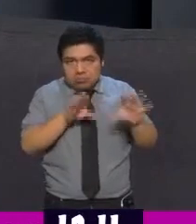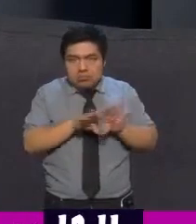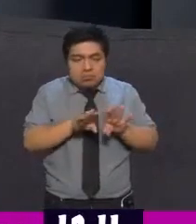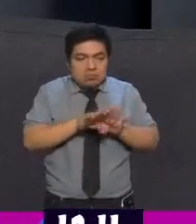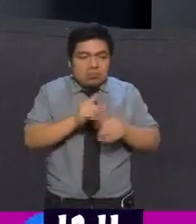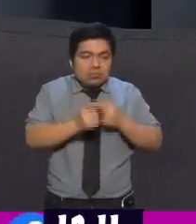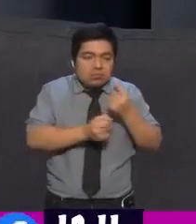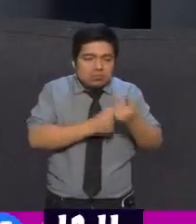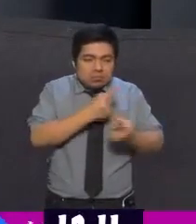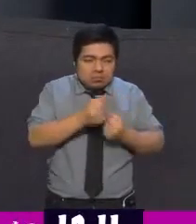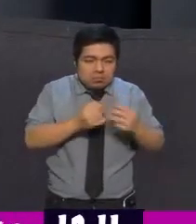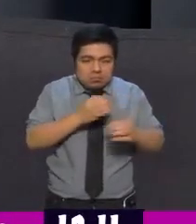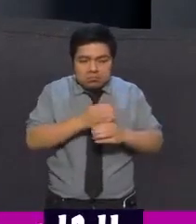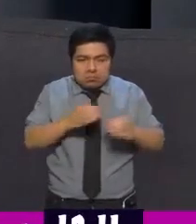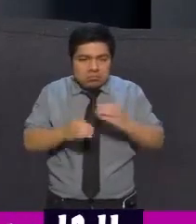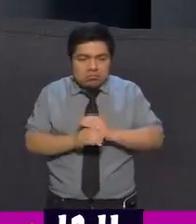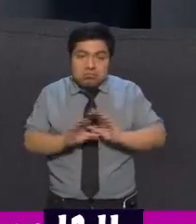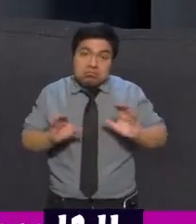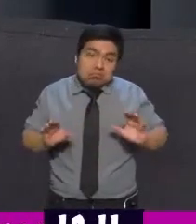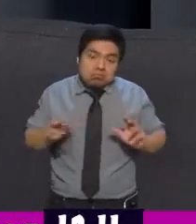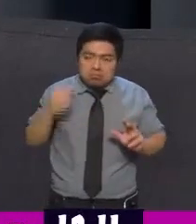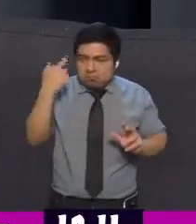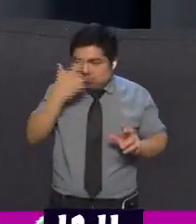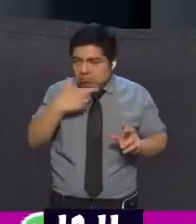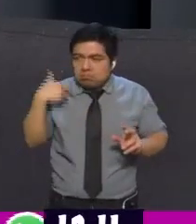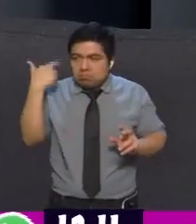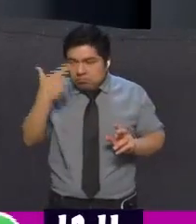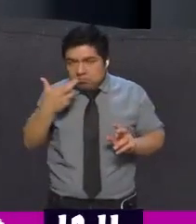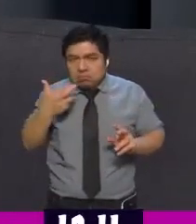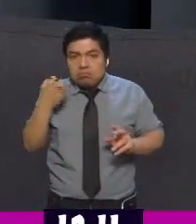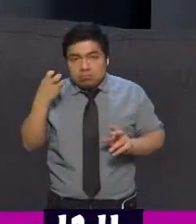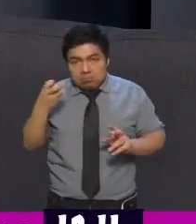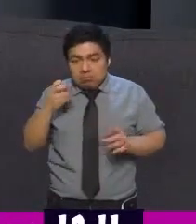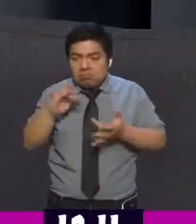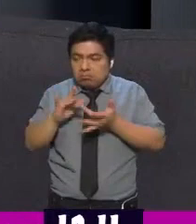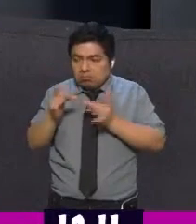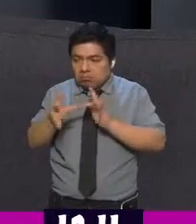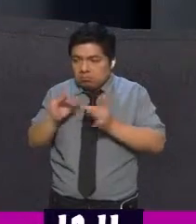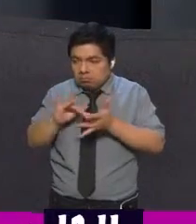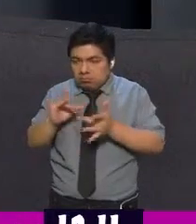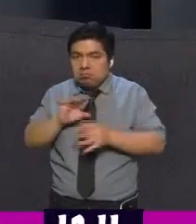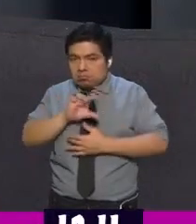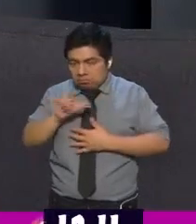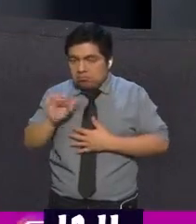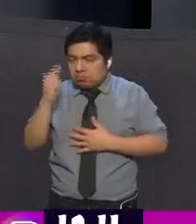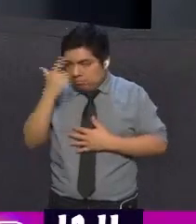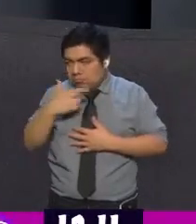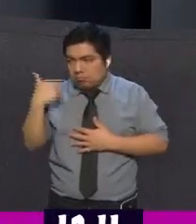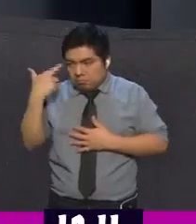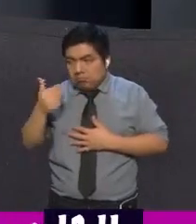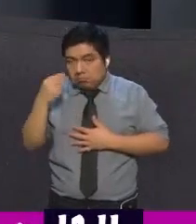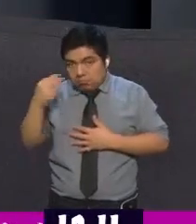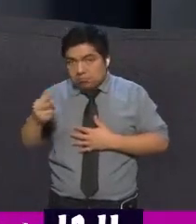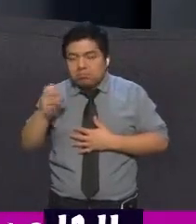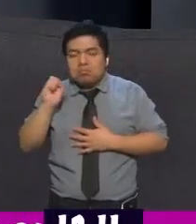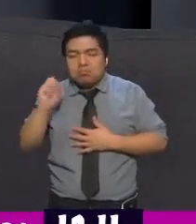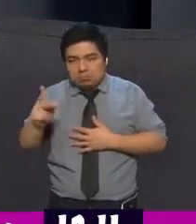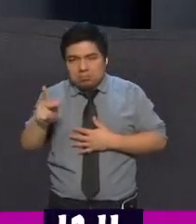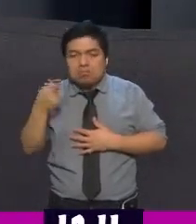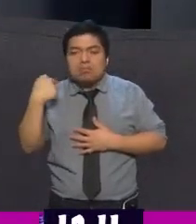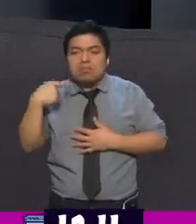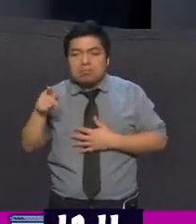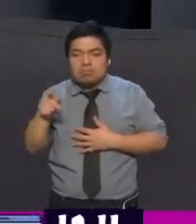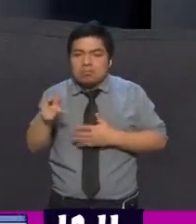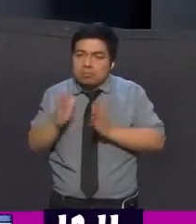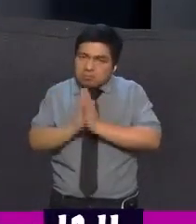alguna alguna de estas situaciones entonces habrá que checarlo pero claro que sí checamos este este caso en particular pero en todo caso que pues que